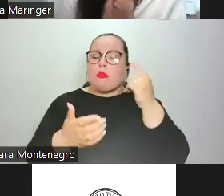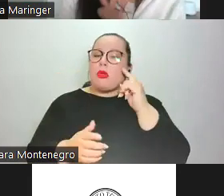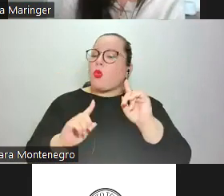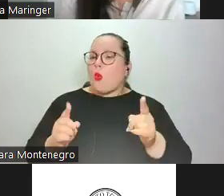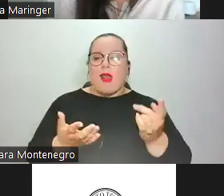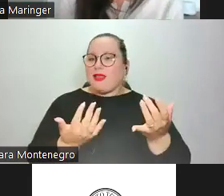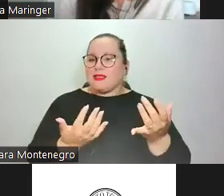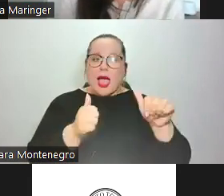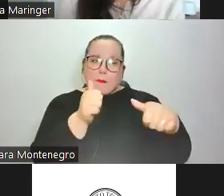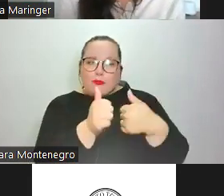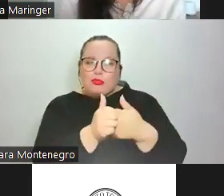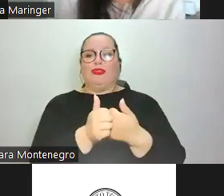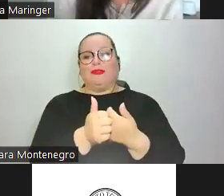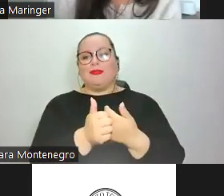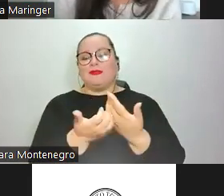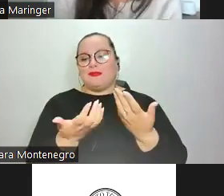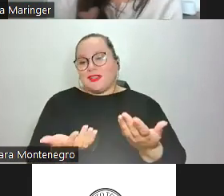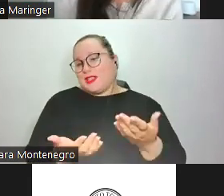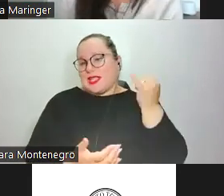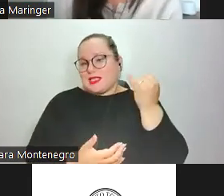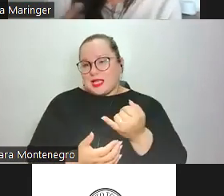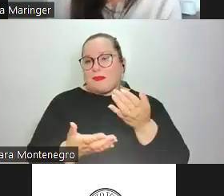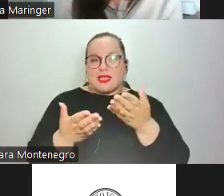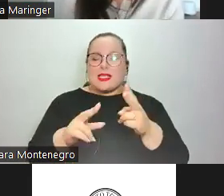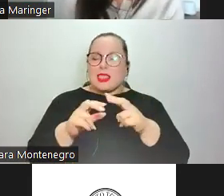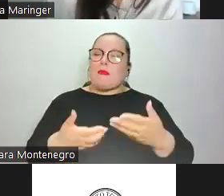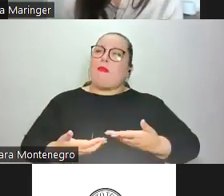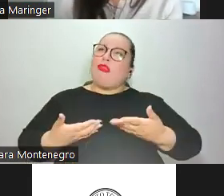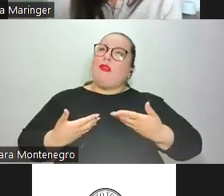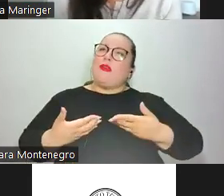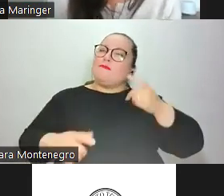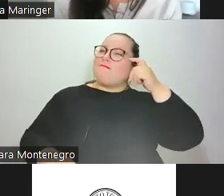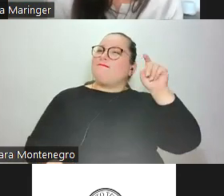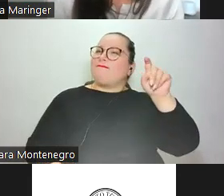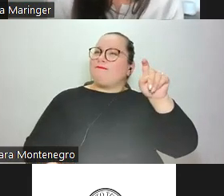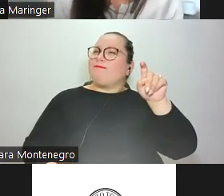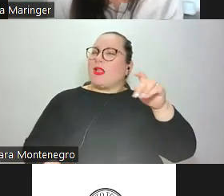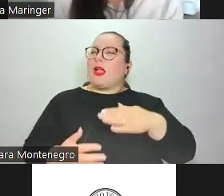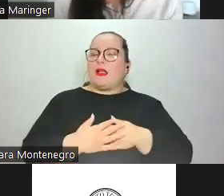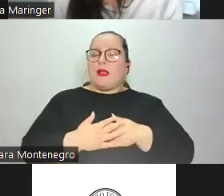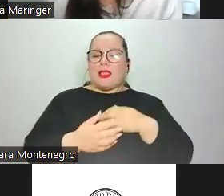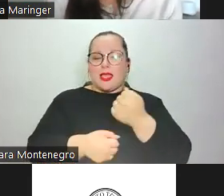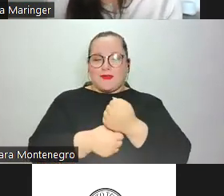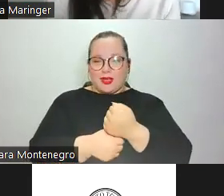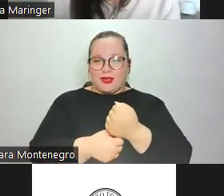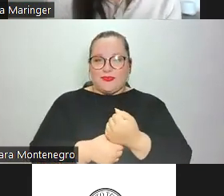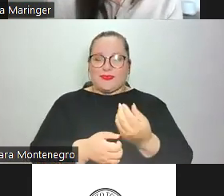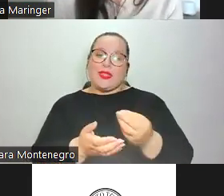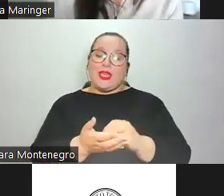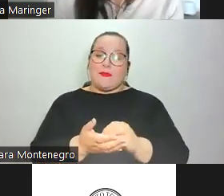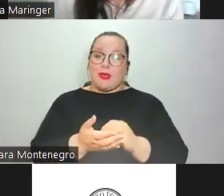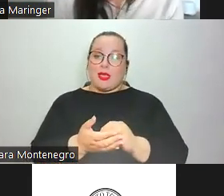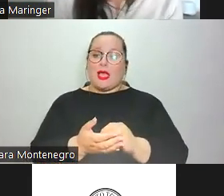ese apoyo, así que siempre ha sido esa como mi motivación, mi pasión en el trabajo. ¿Qué más contarle mi